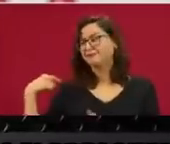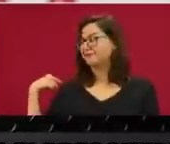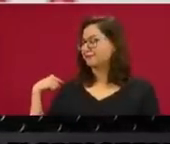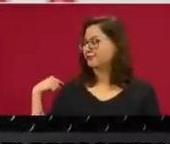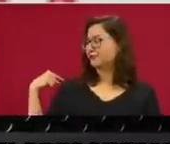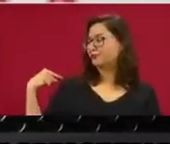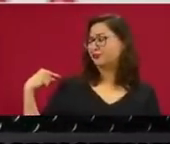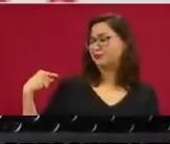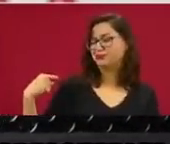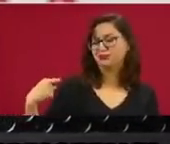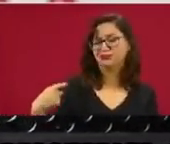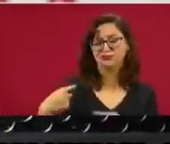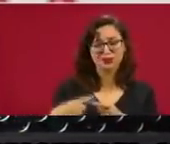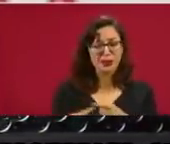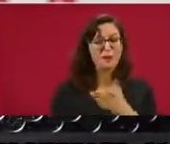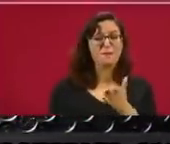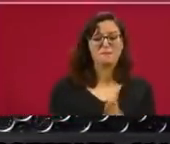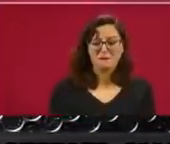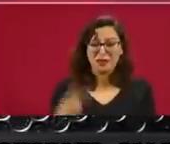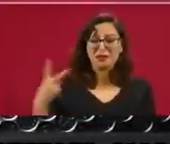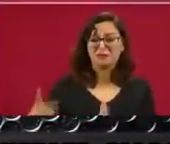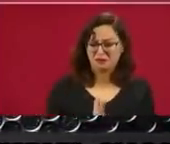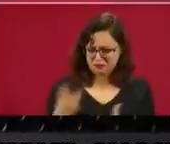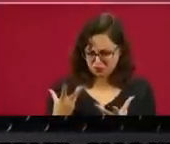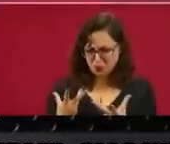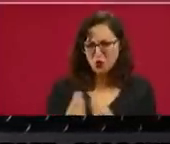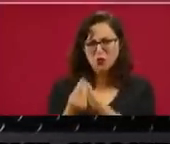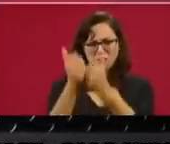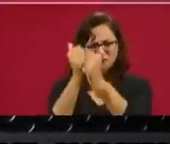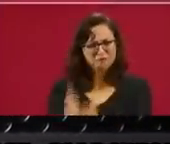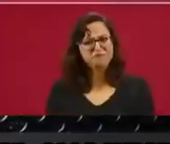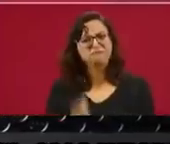participamos muchos movimientos y nos quedábamos a dormir